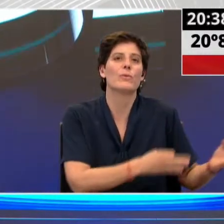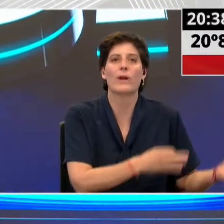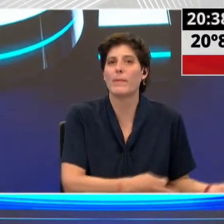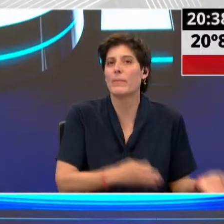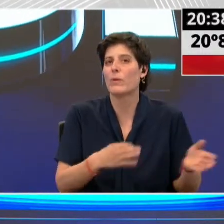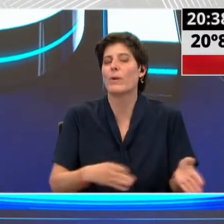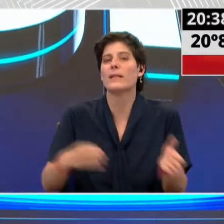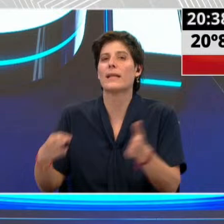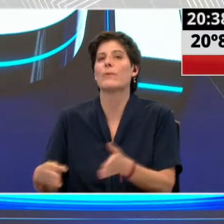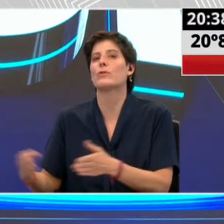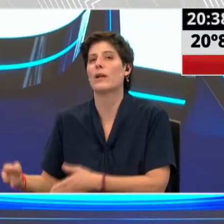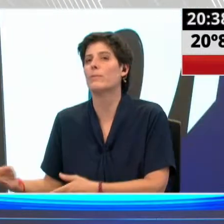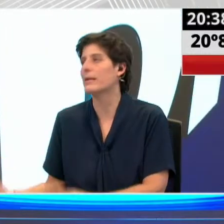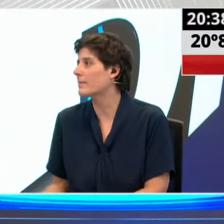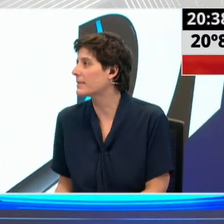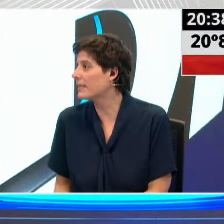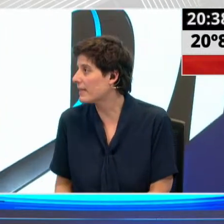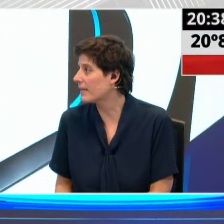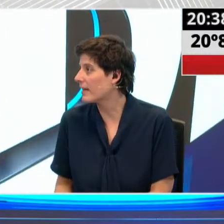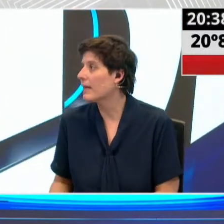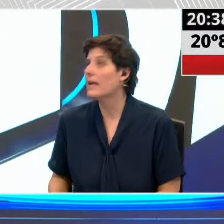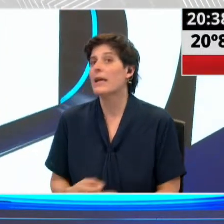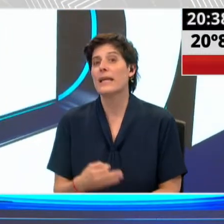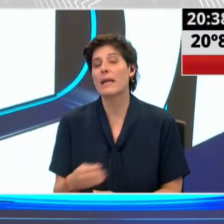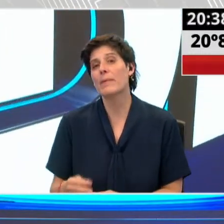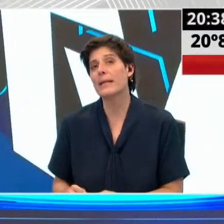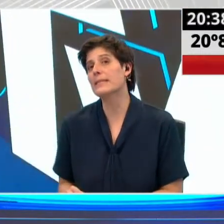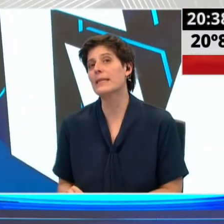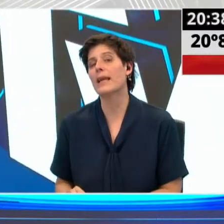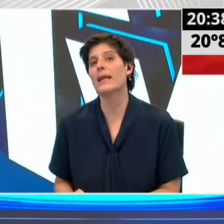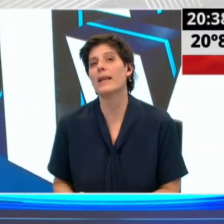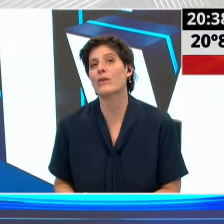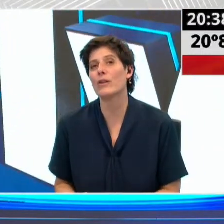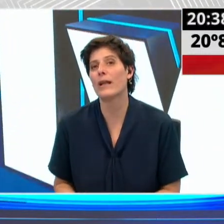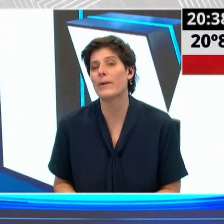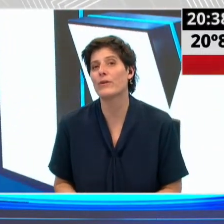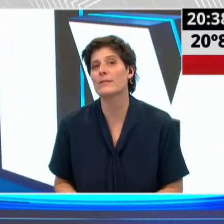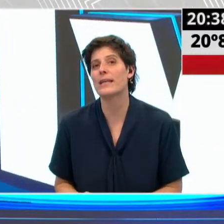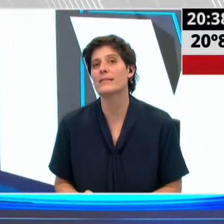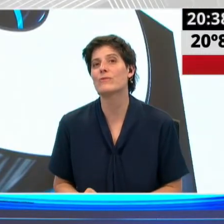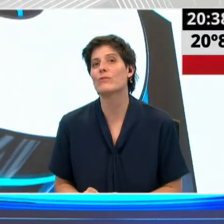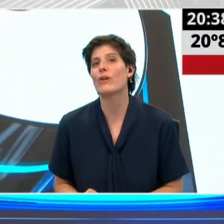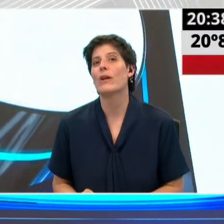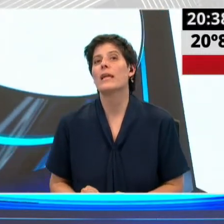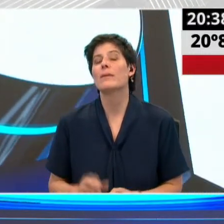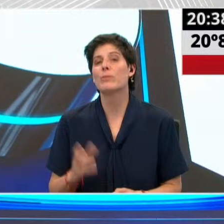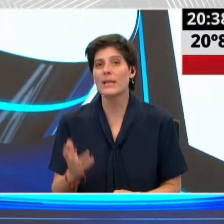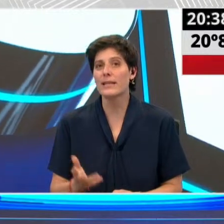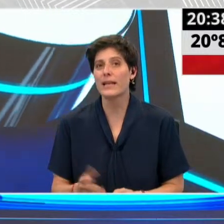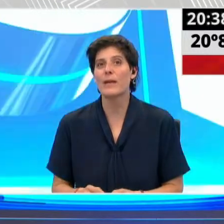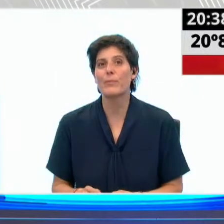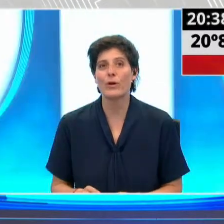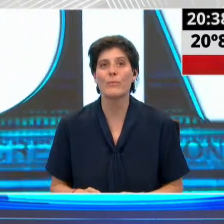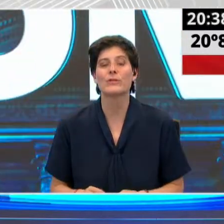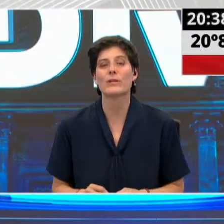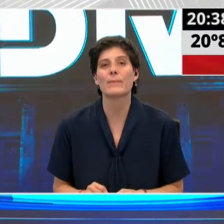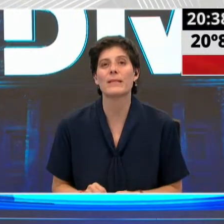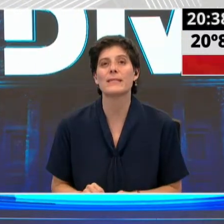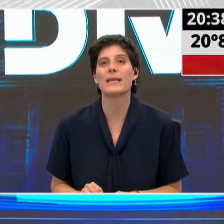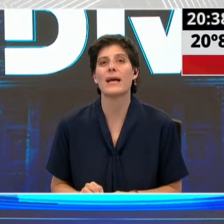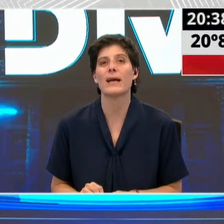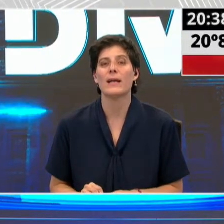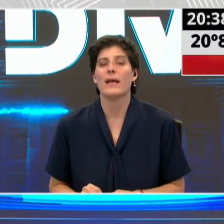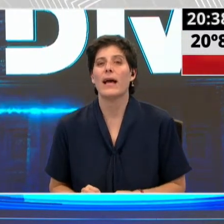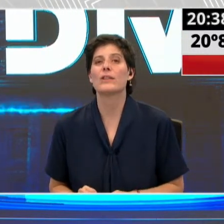adelante tu programa por el cual te votaron para ser presidente. Y ahí me parece que el rol de Álvaro González es un rol importante en el PRO, por esto que